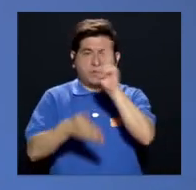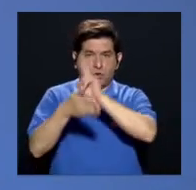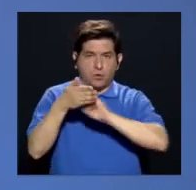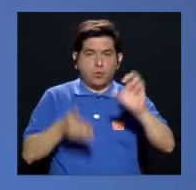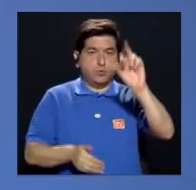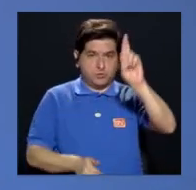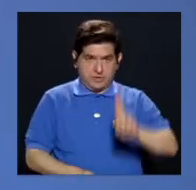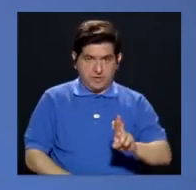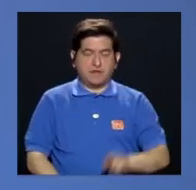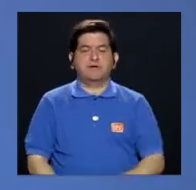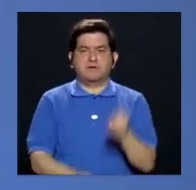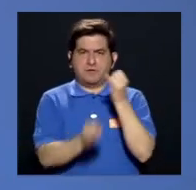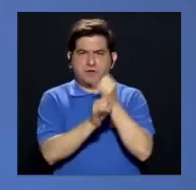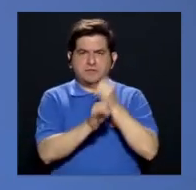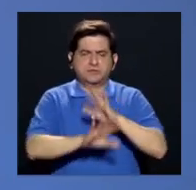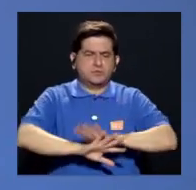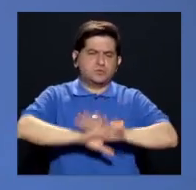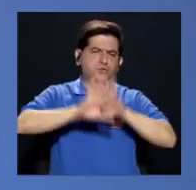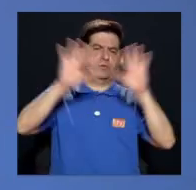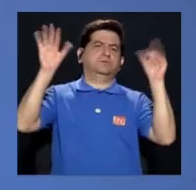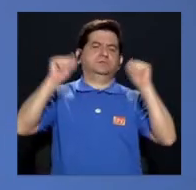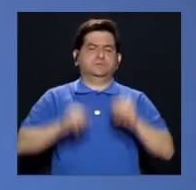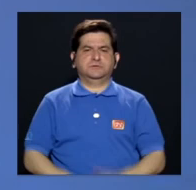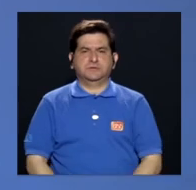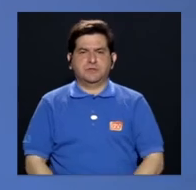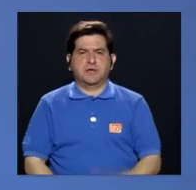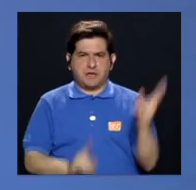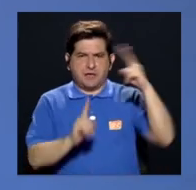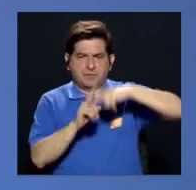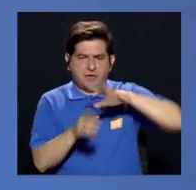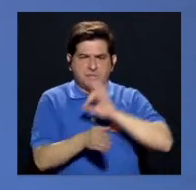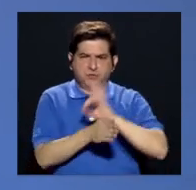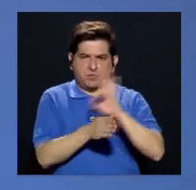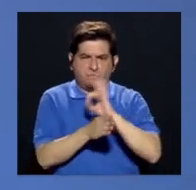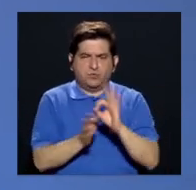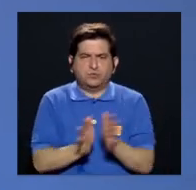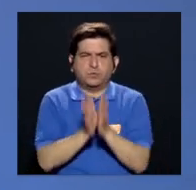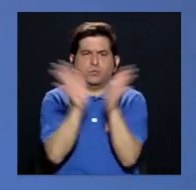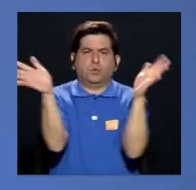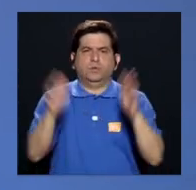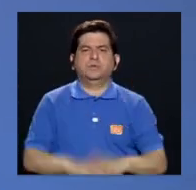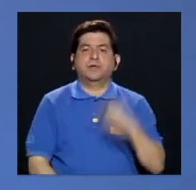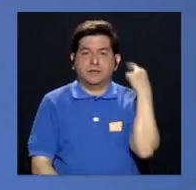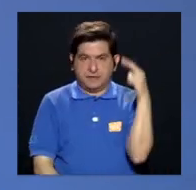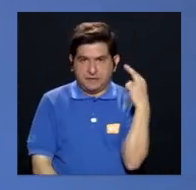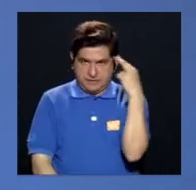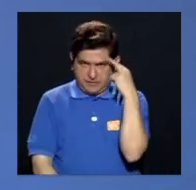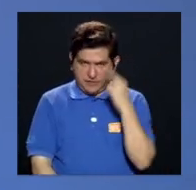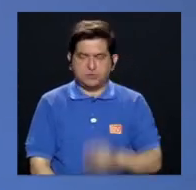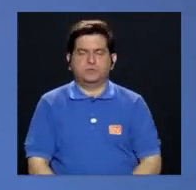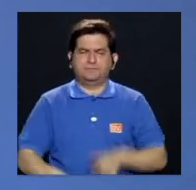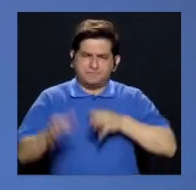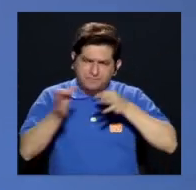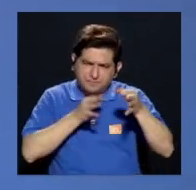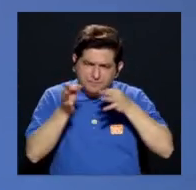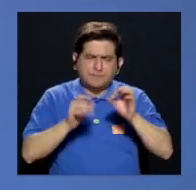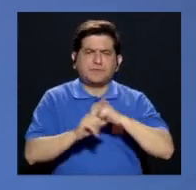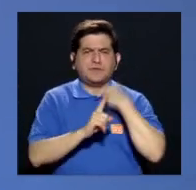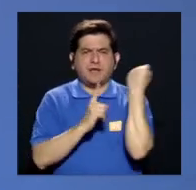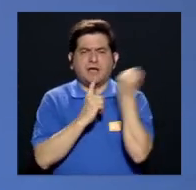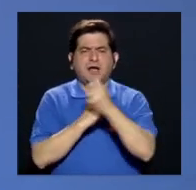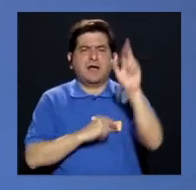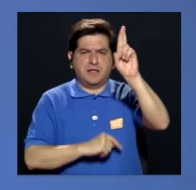Costa Rica es una institución transparente en el ejercicio de la función pública y por esto debe rendir cuentas a la